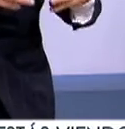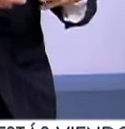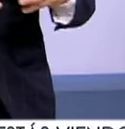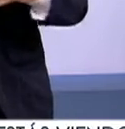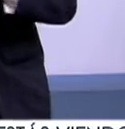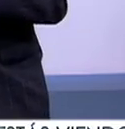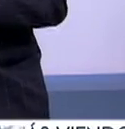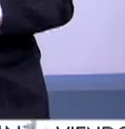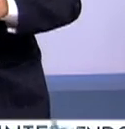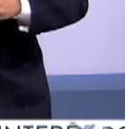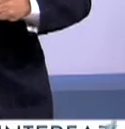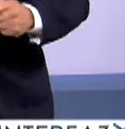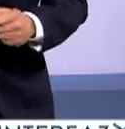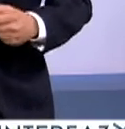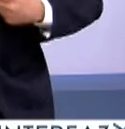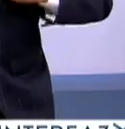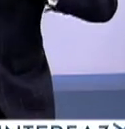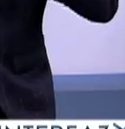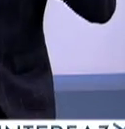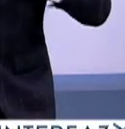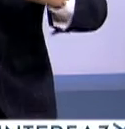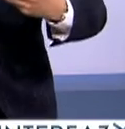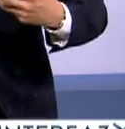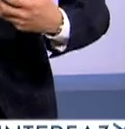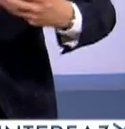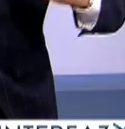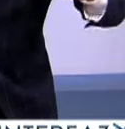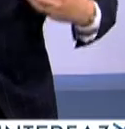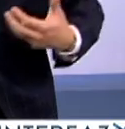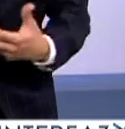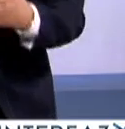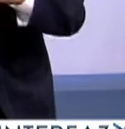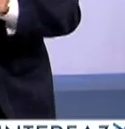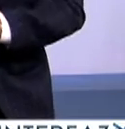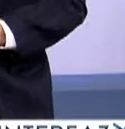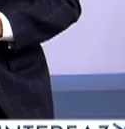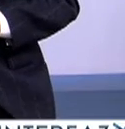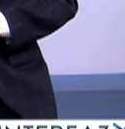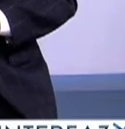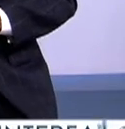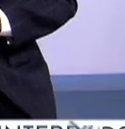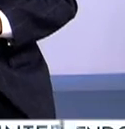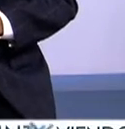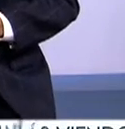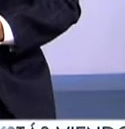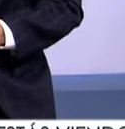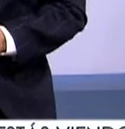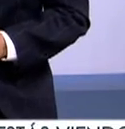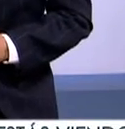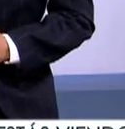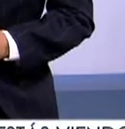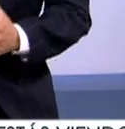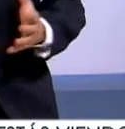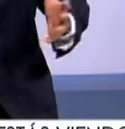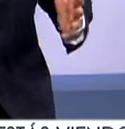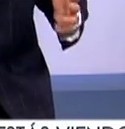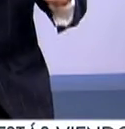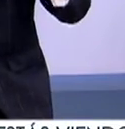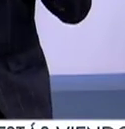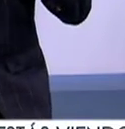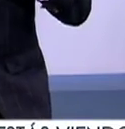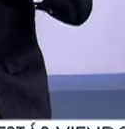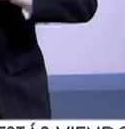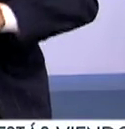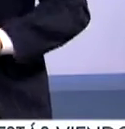que después de fallecidos una persona puede hacer la donación de alguno de los órganos que comprende nuestro cuerpo. Varios